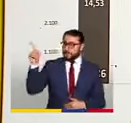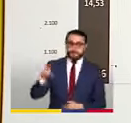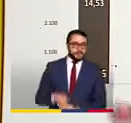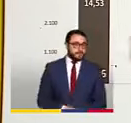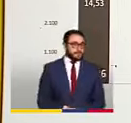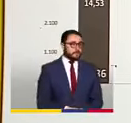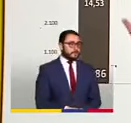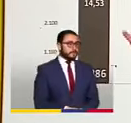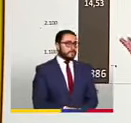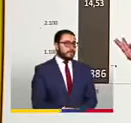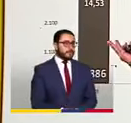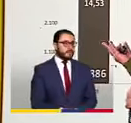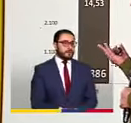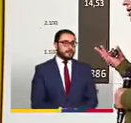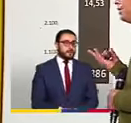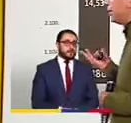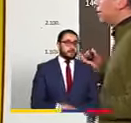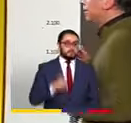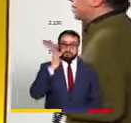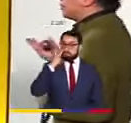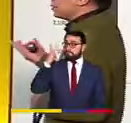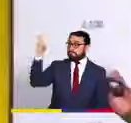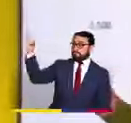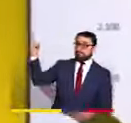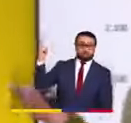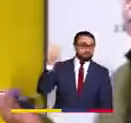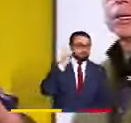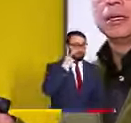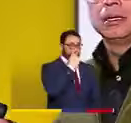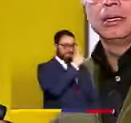Es visualmente evidente qué pasó.